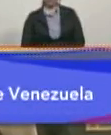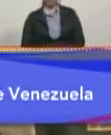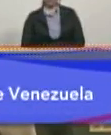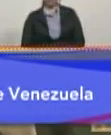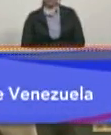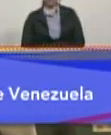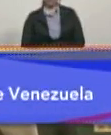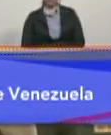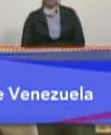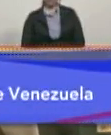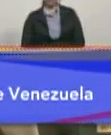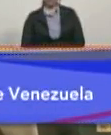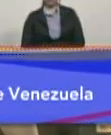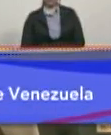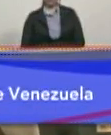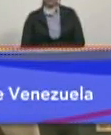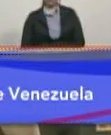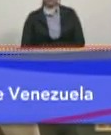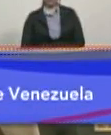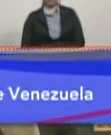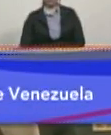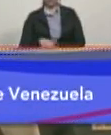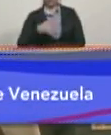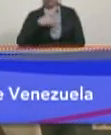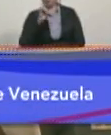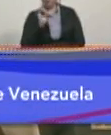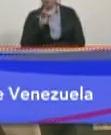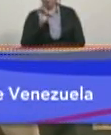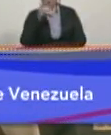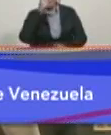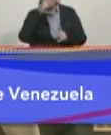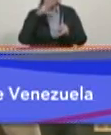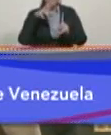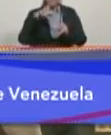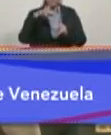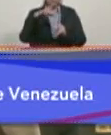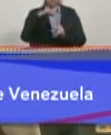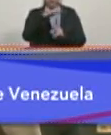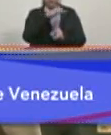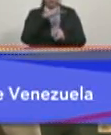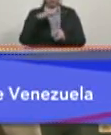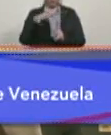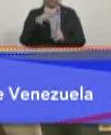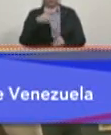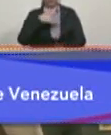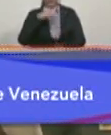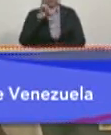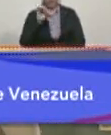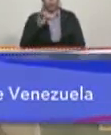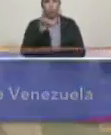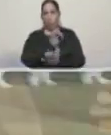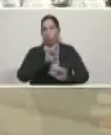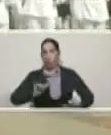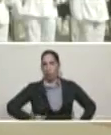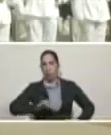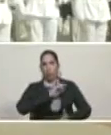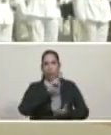para el dolor de un pueblo, el dolor de su Fuerza Armada Nacional